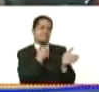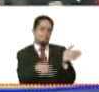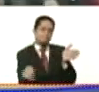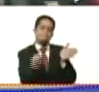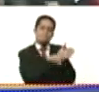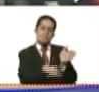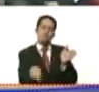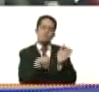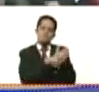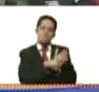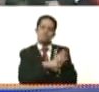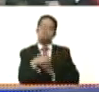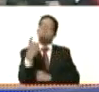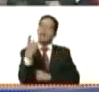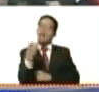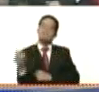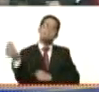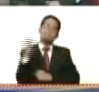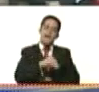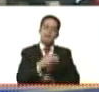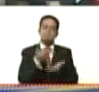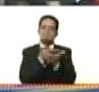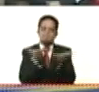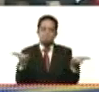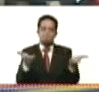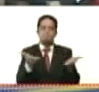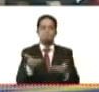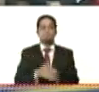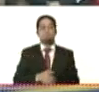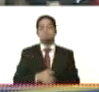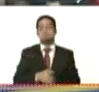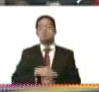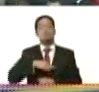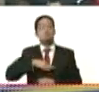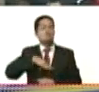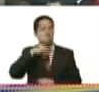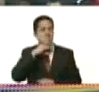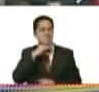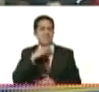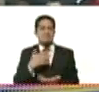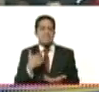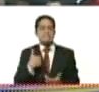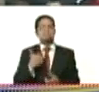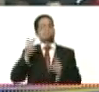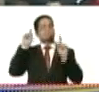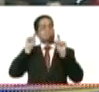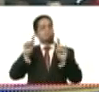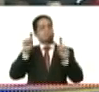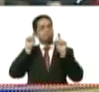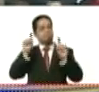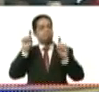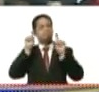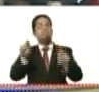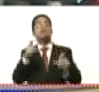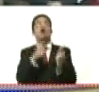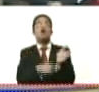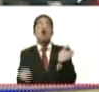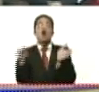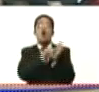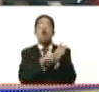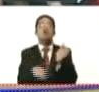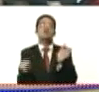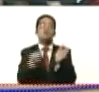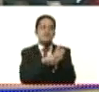combatiente, líderes, lideresas presentes. No será suficiente las veces que enseñemos y que repitamos